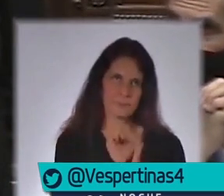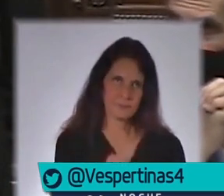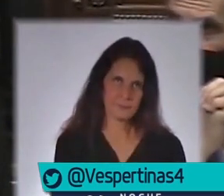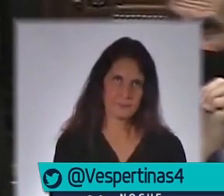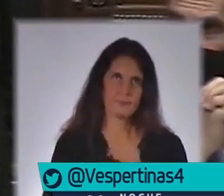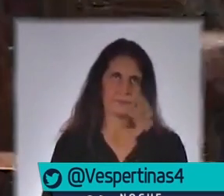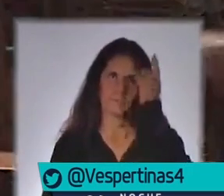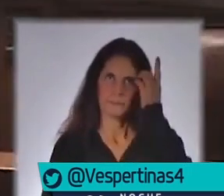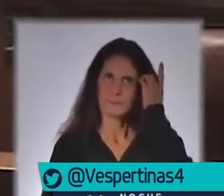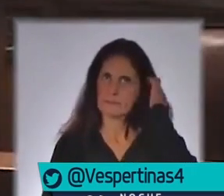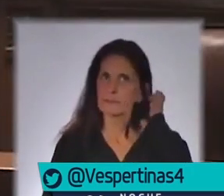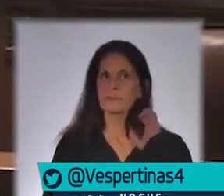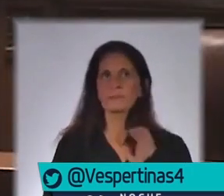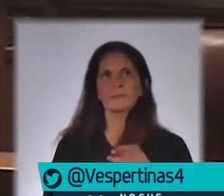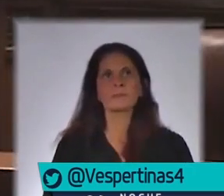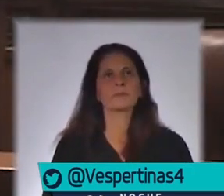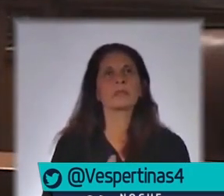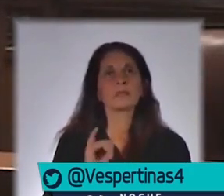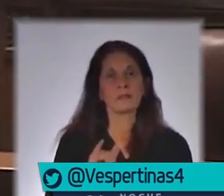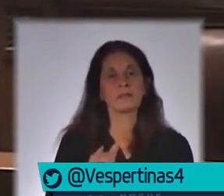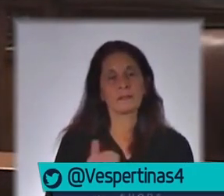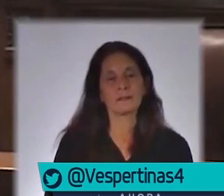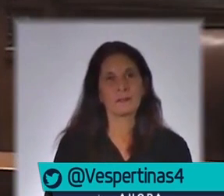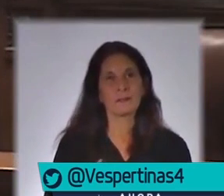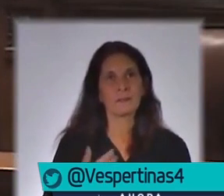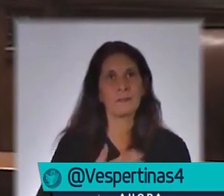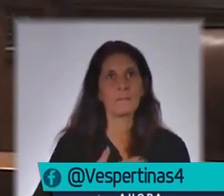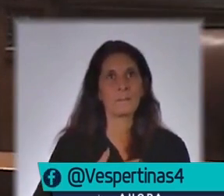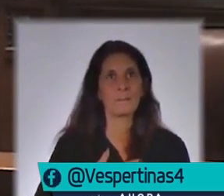con serenidad. Continúe, señora diputada. Y porque además justamente